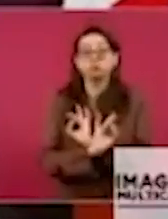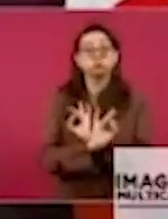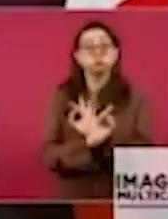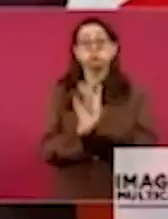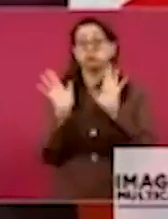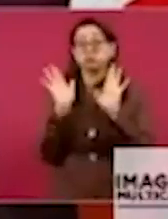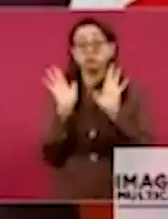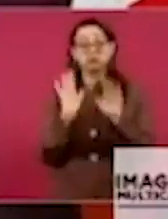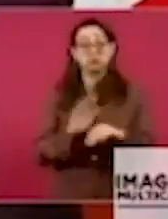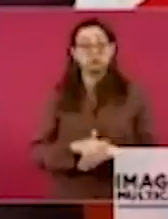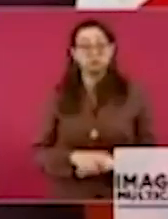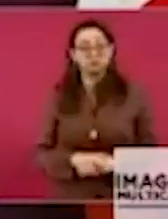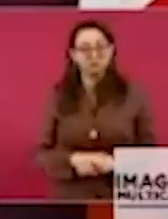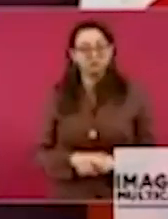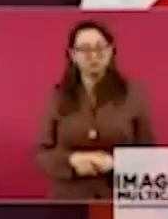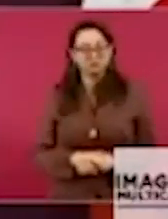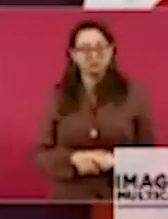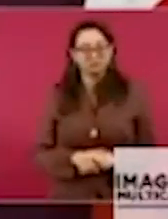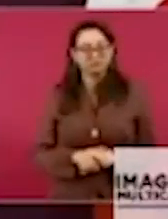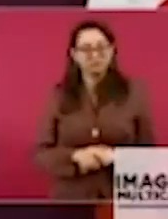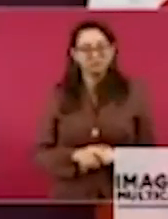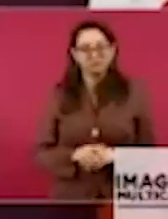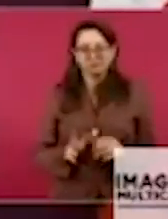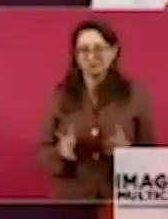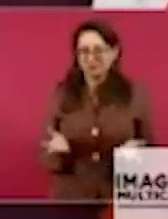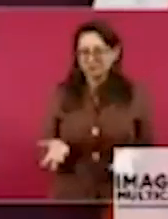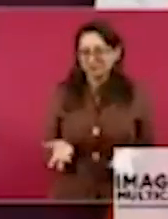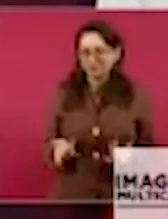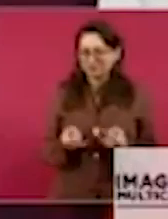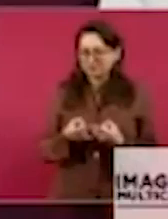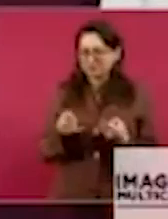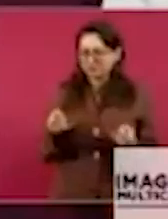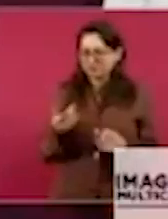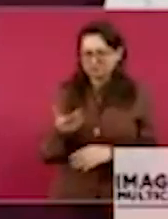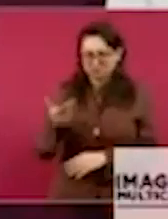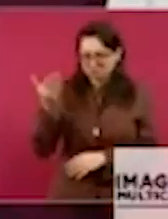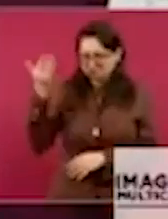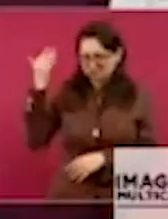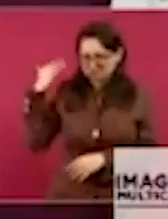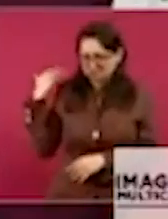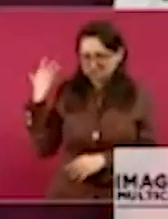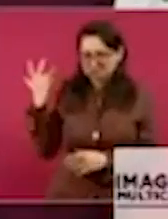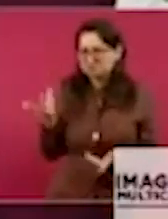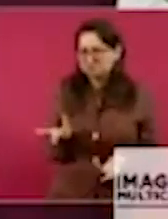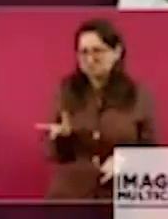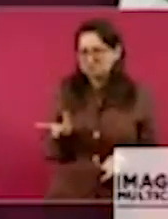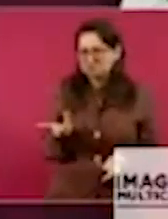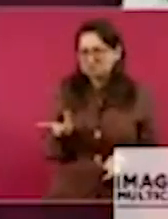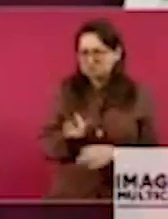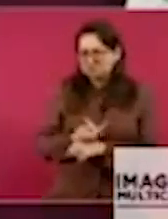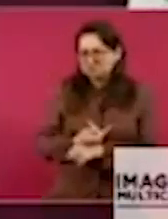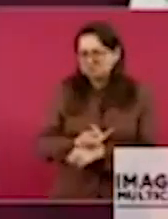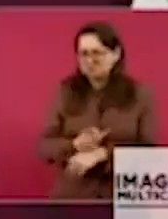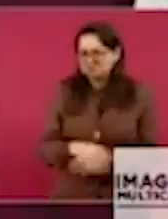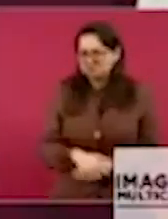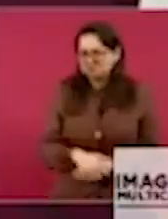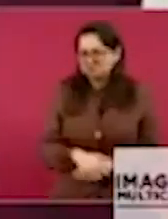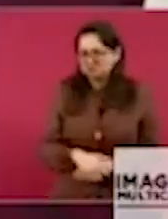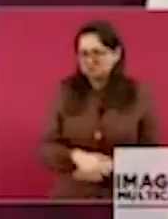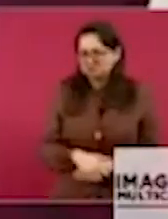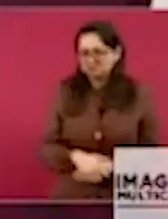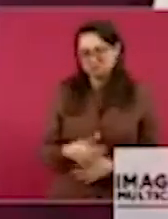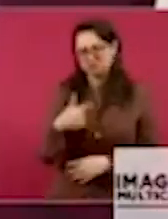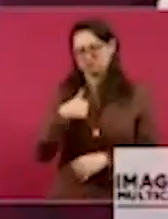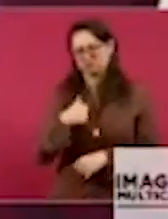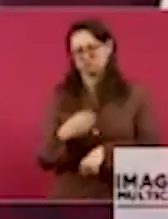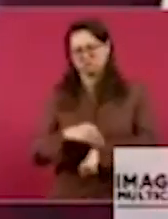No estoy, desde luego, justificándonos o tratando de justificarnos. Además,